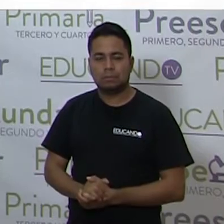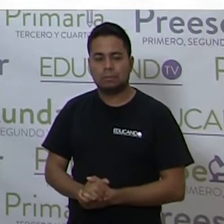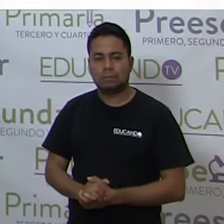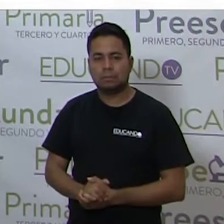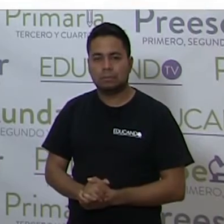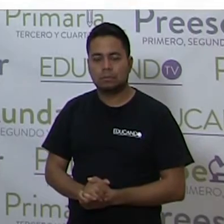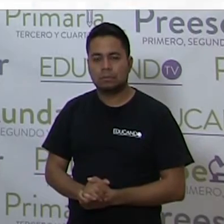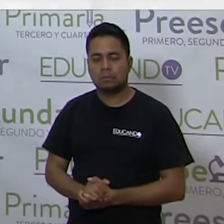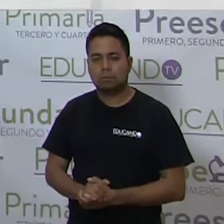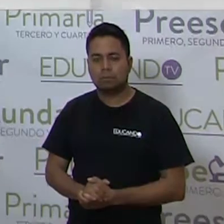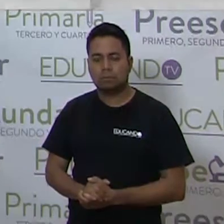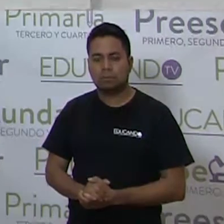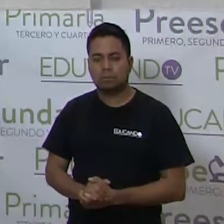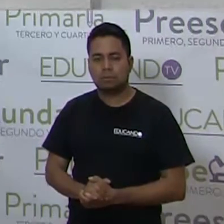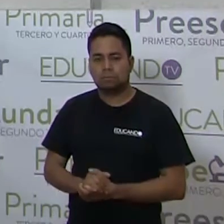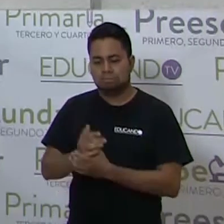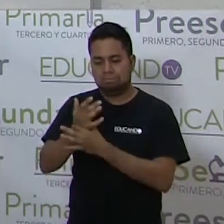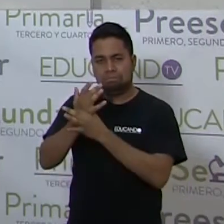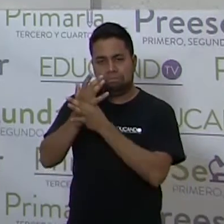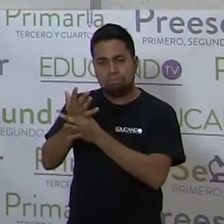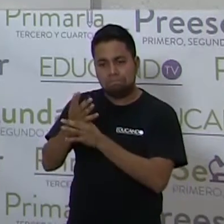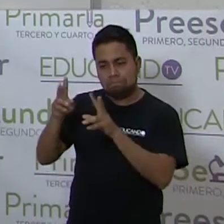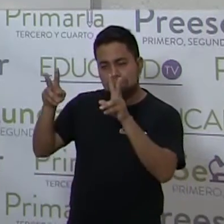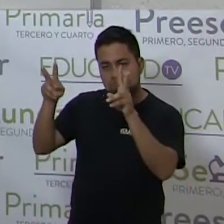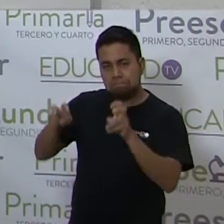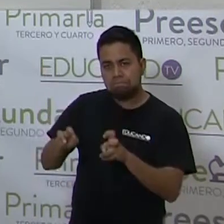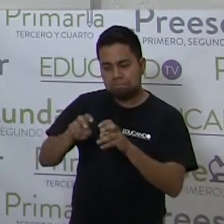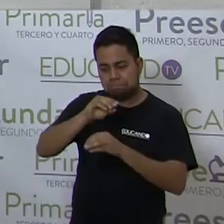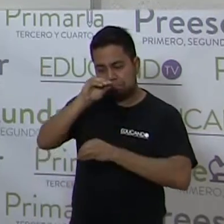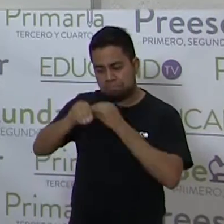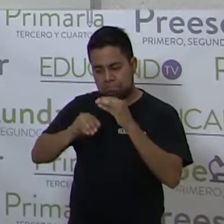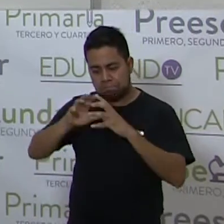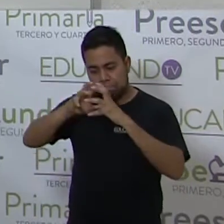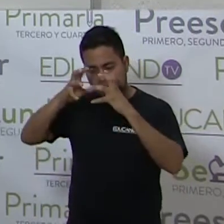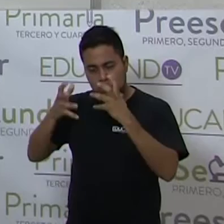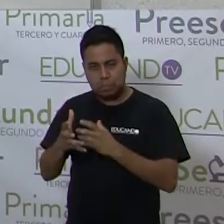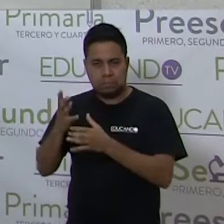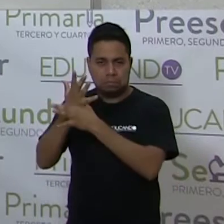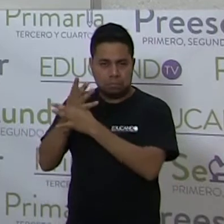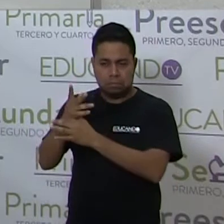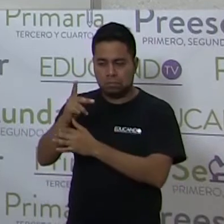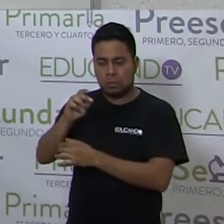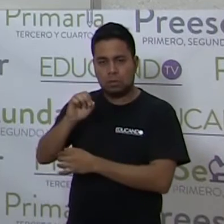el mito es creación según el Popol Vuh.